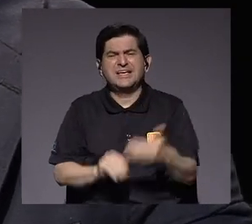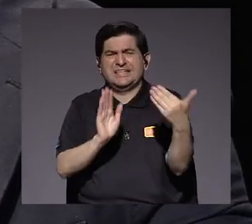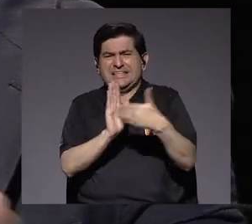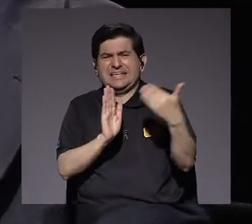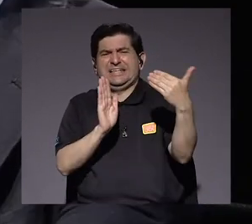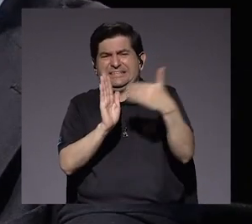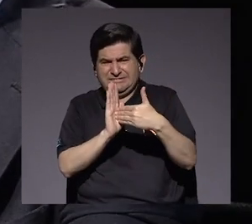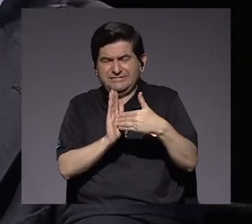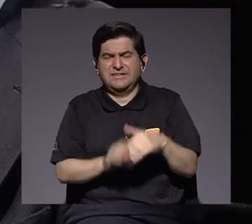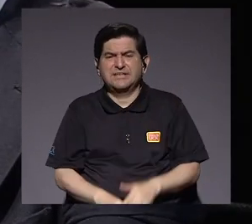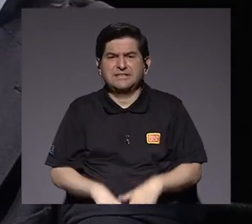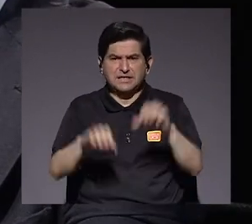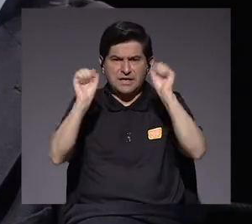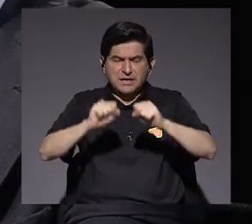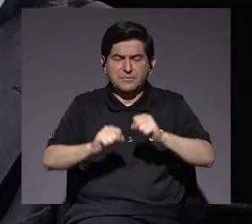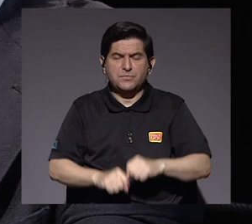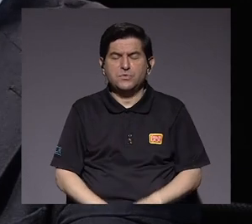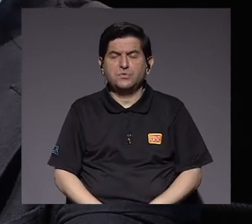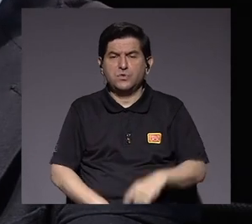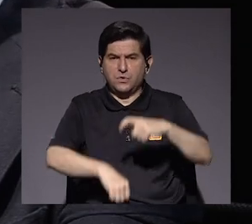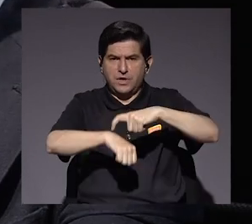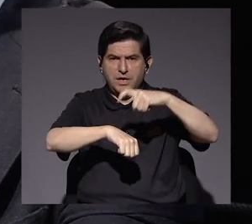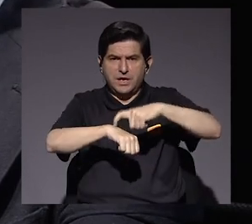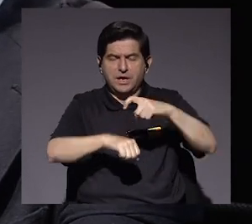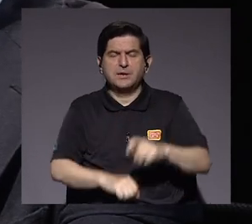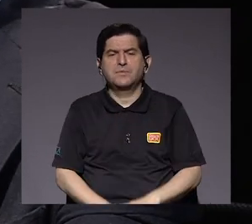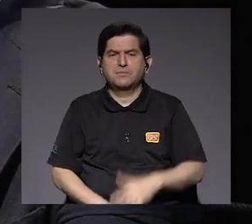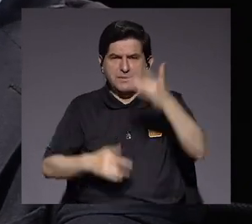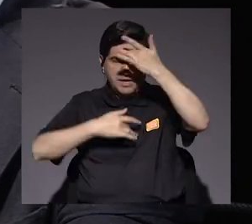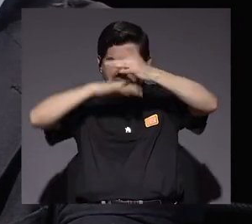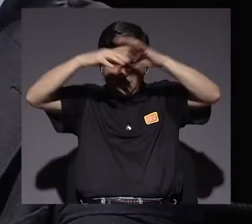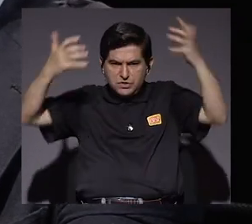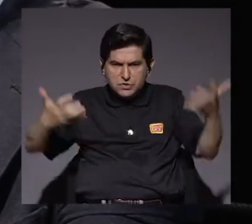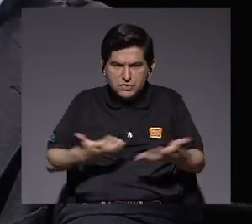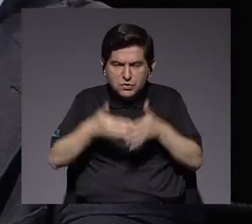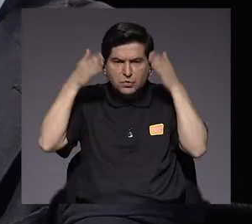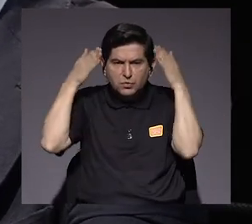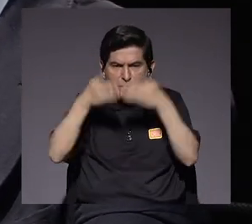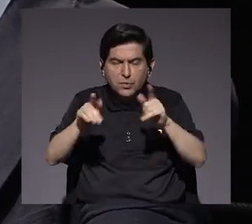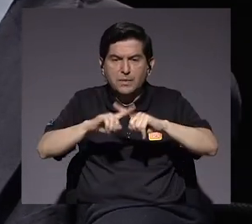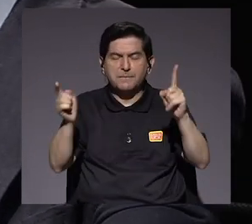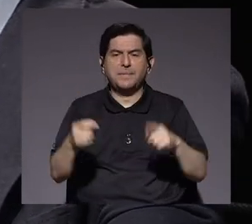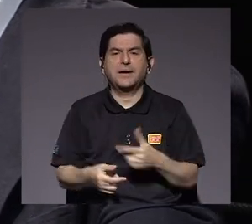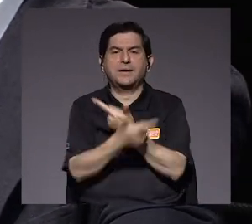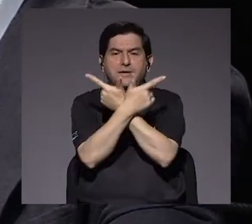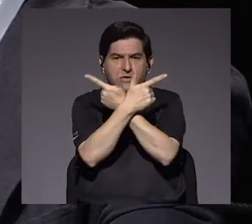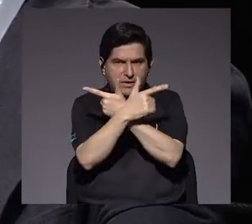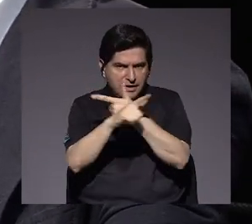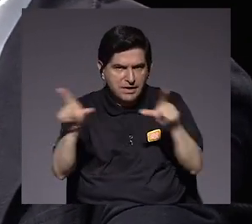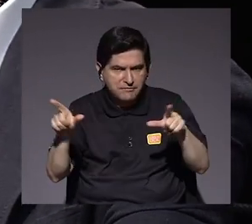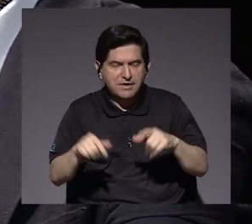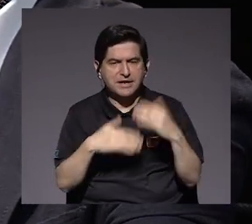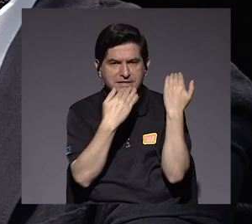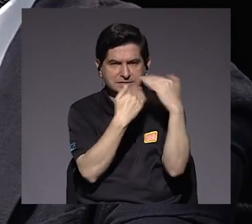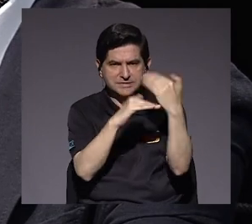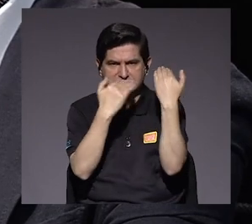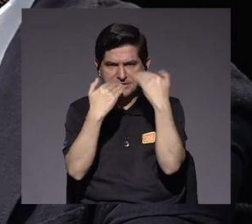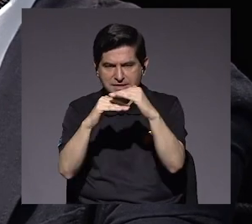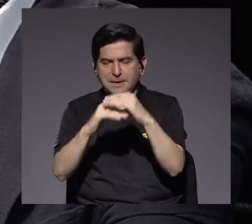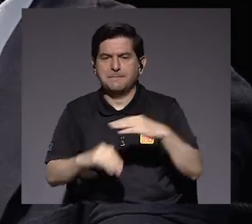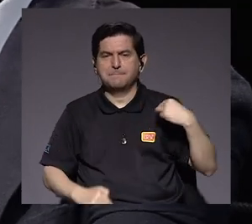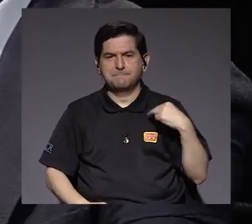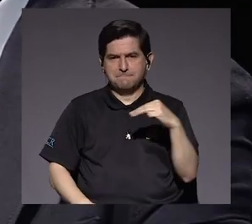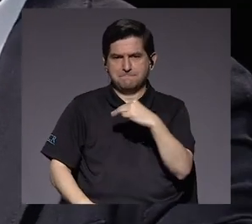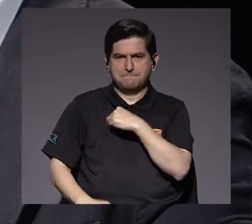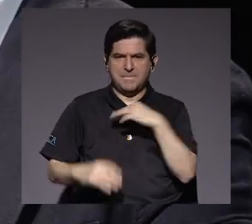importante que logró concentrarse en la pandemia, a partir de un tema, pero que a partir de que se liberaron un poco más las restricciones desde el Ministerio de